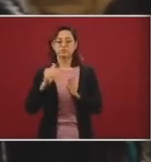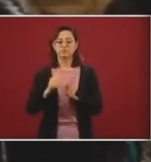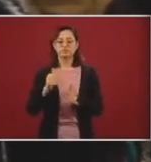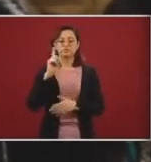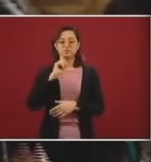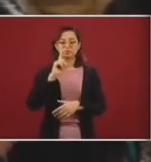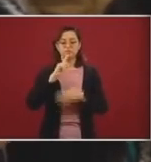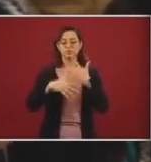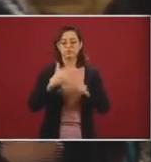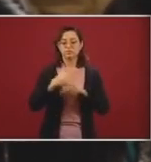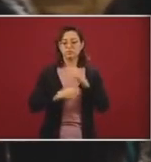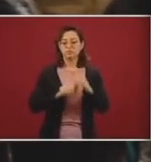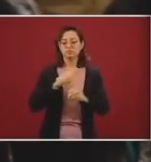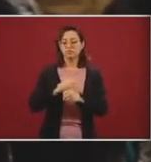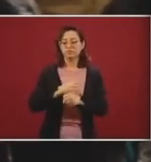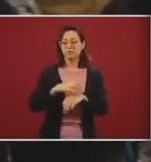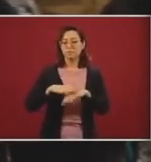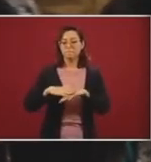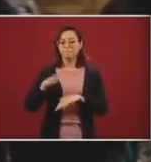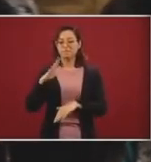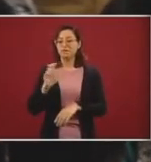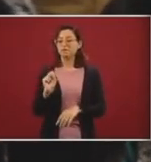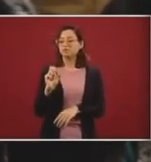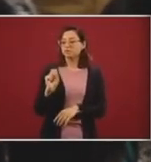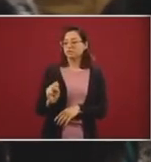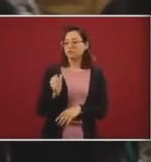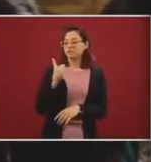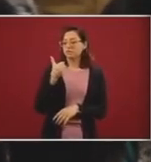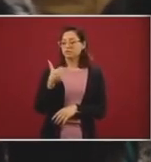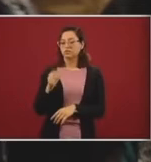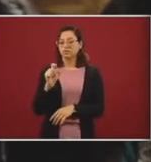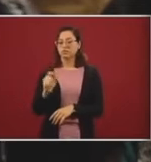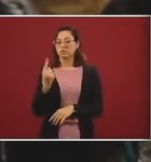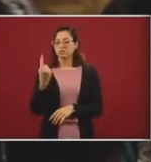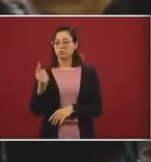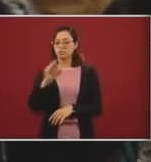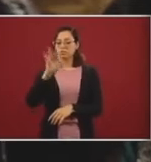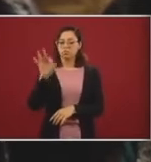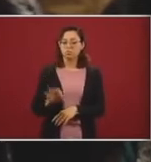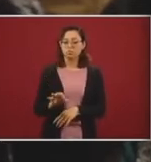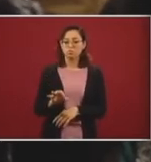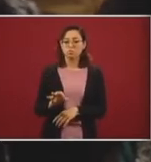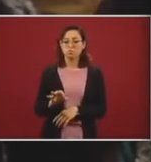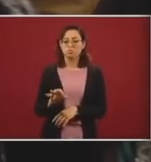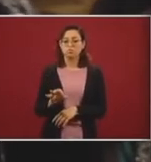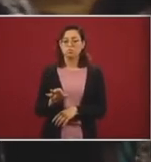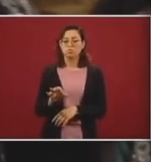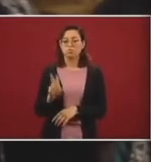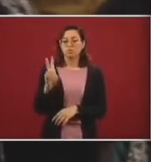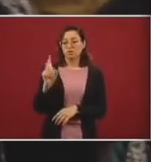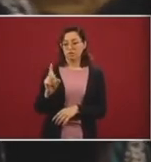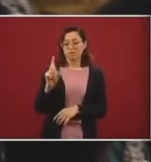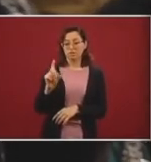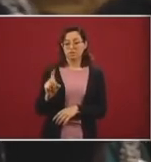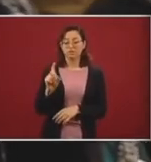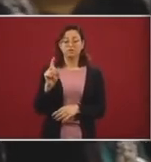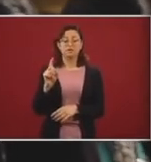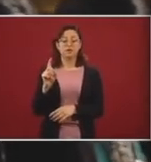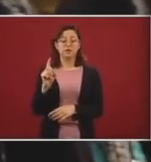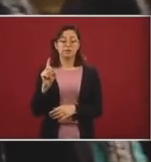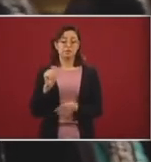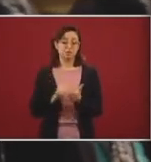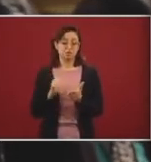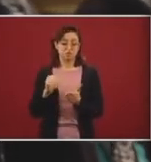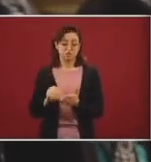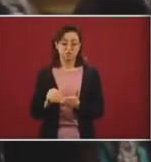de pesos a los 5 integrantes de la red, más 53 millones relacionados de manera indirecta con sujetos que hacían algún tipo de